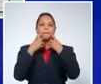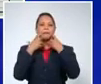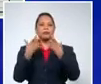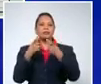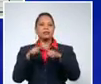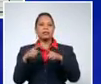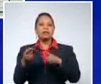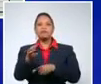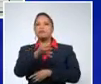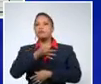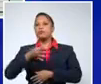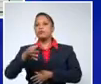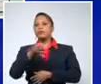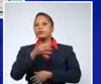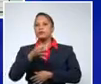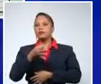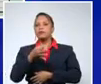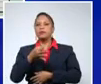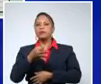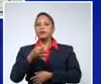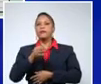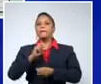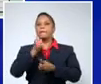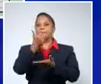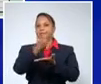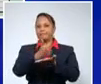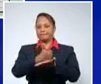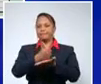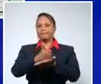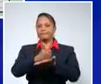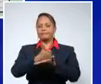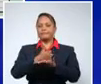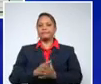el municipio Pinar del Río.